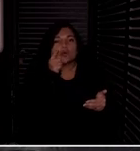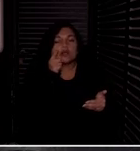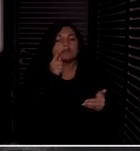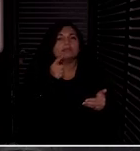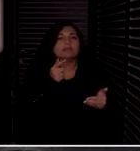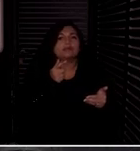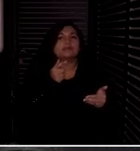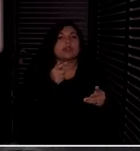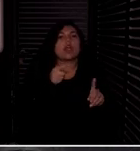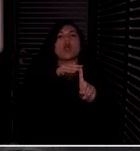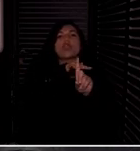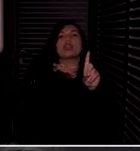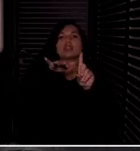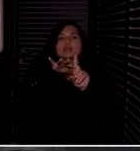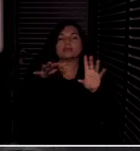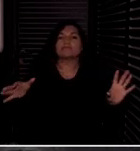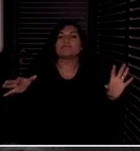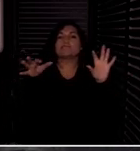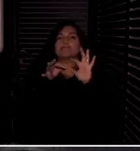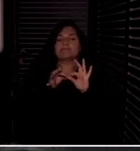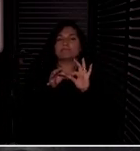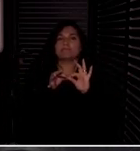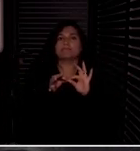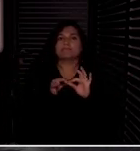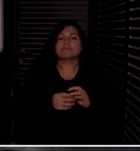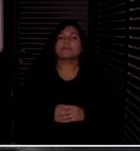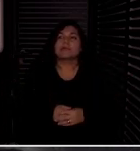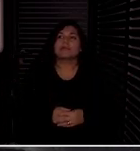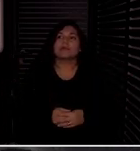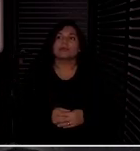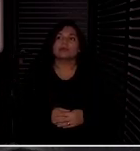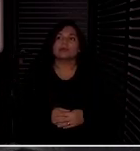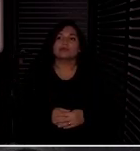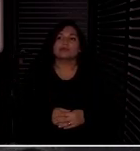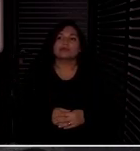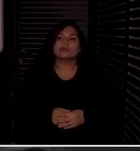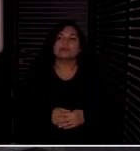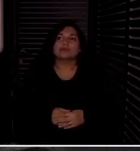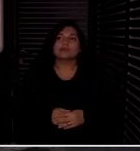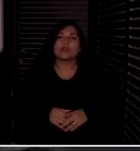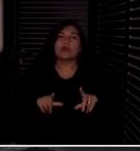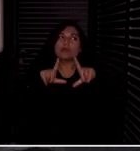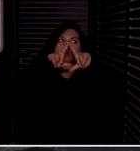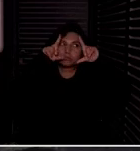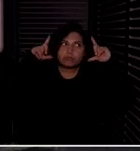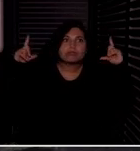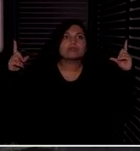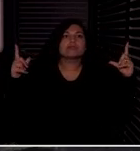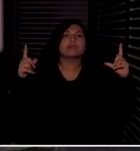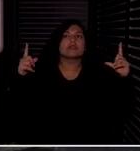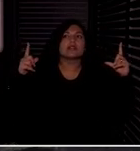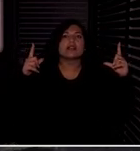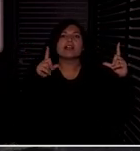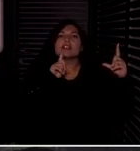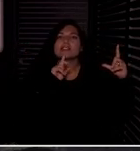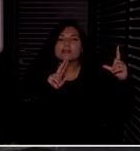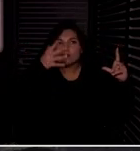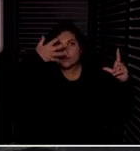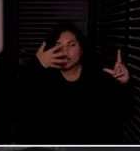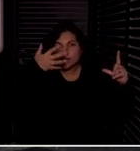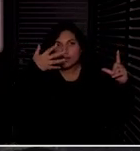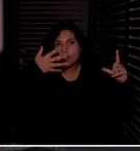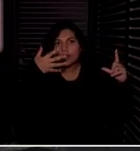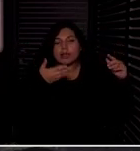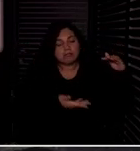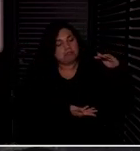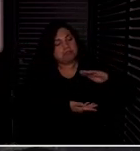referenciada al contexto. Porque una cosa no va a variar. La realidad inmersiva, la televisión convexa, enrollable,